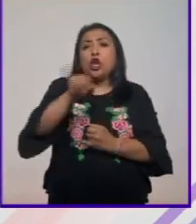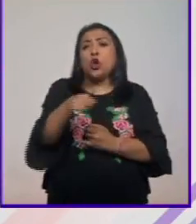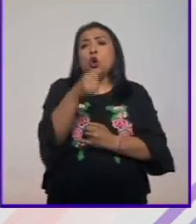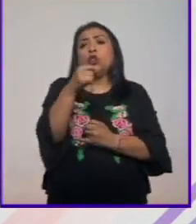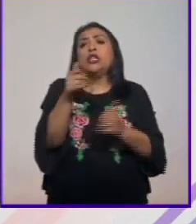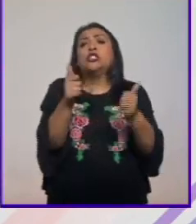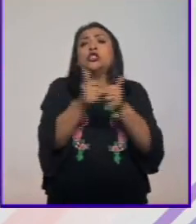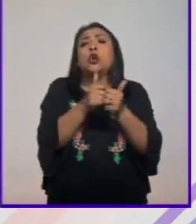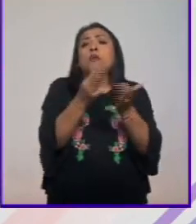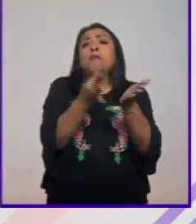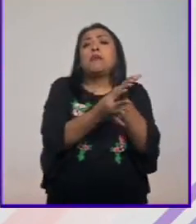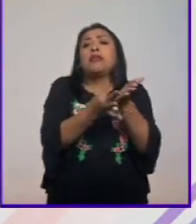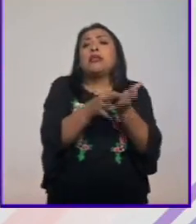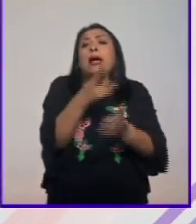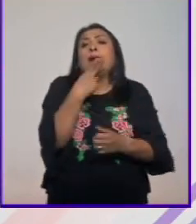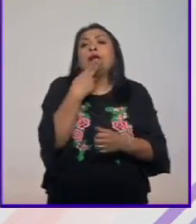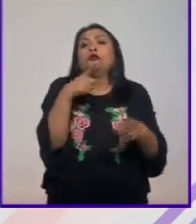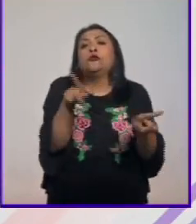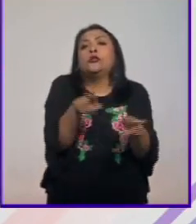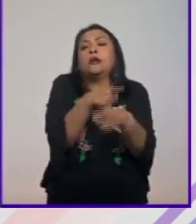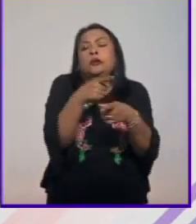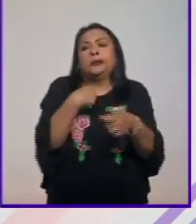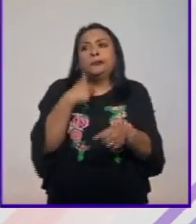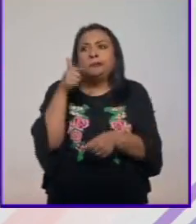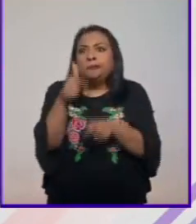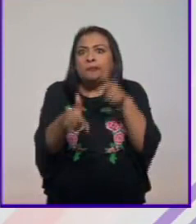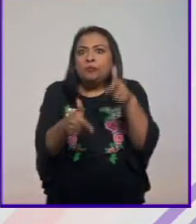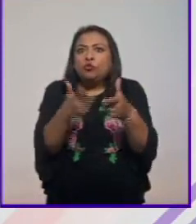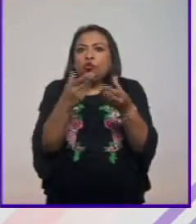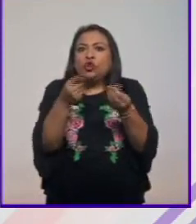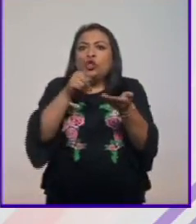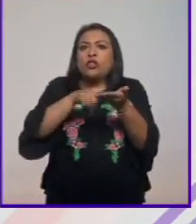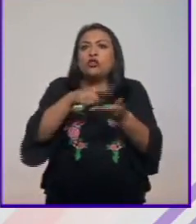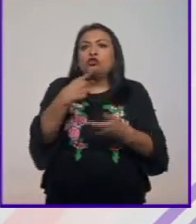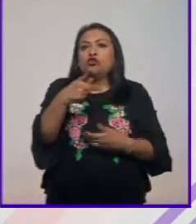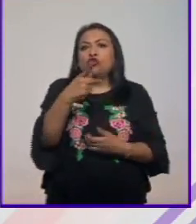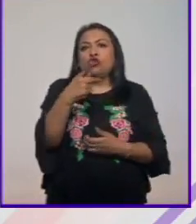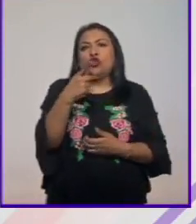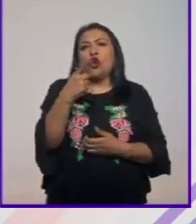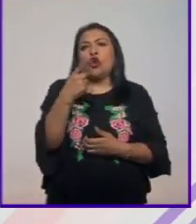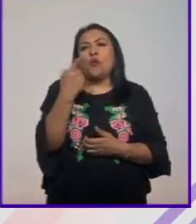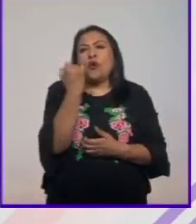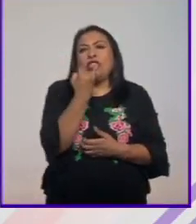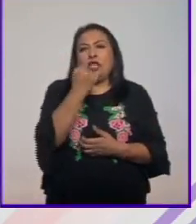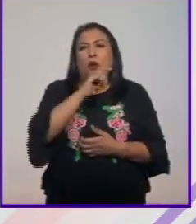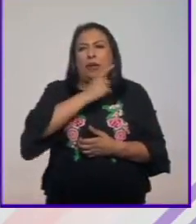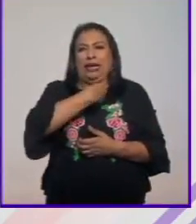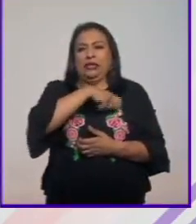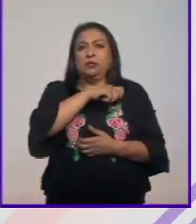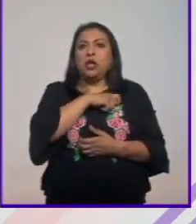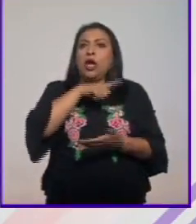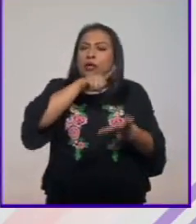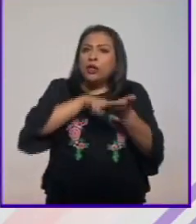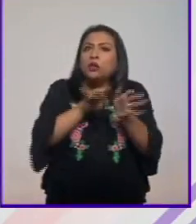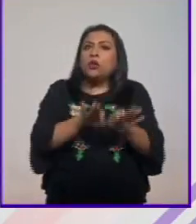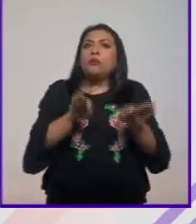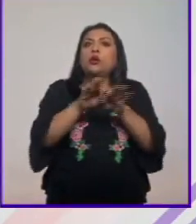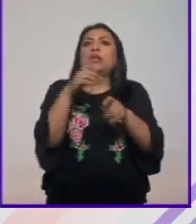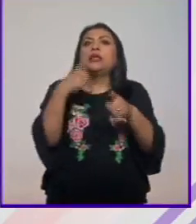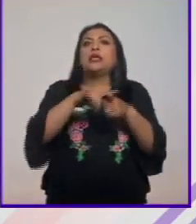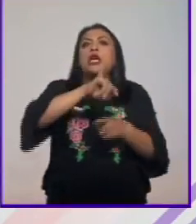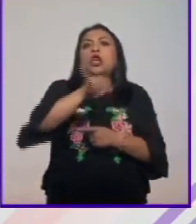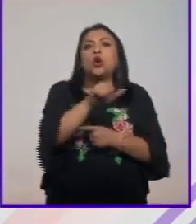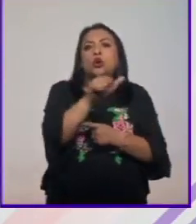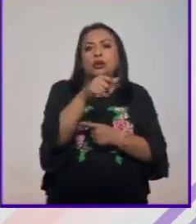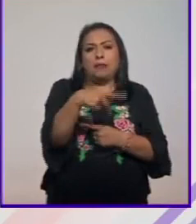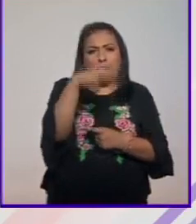tocadas con metales. Y entonces estoy descubriendo que en gran parte del folclore hispanoamericano está la jota en la base, desde México